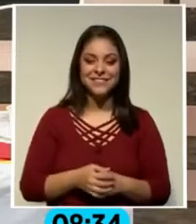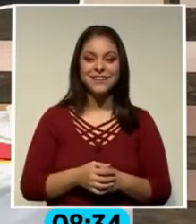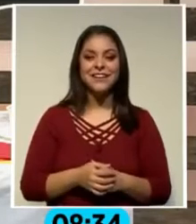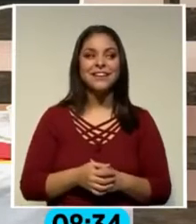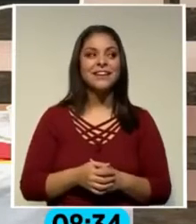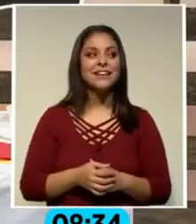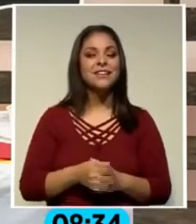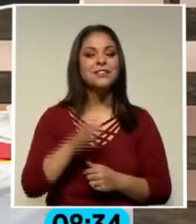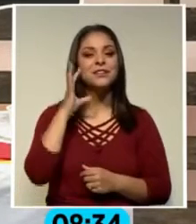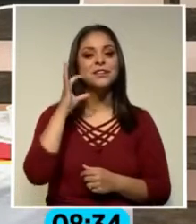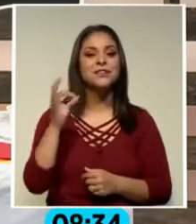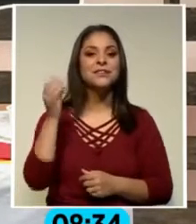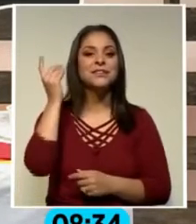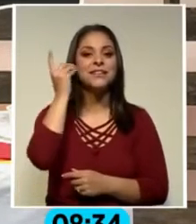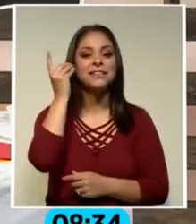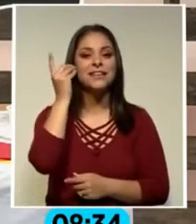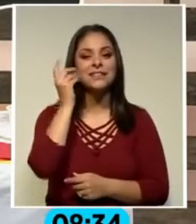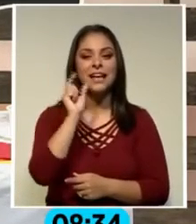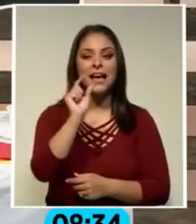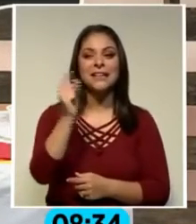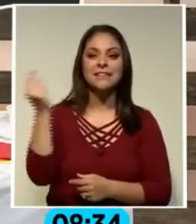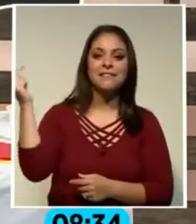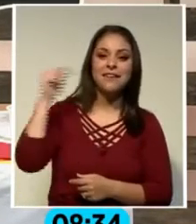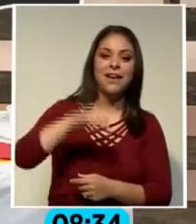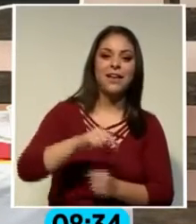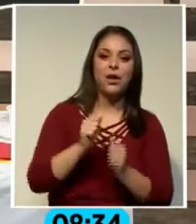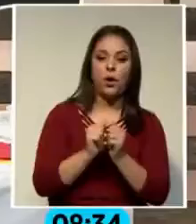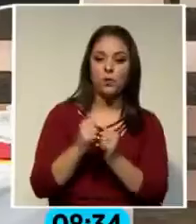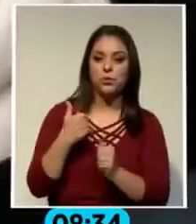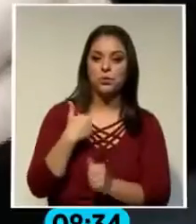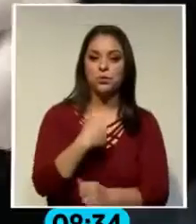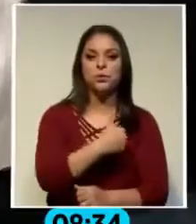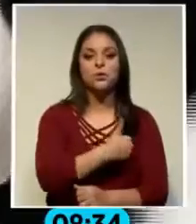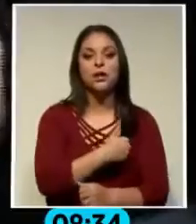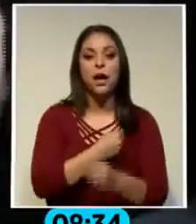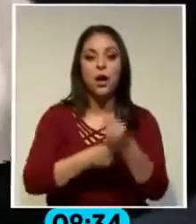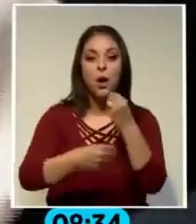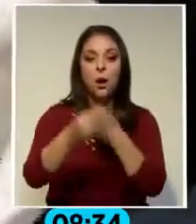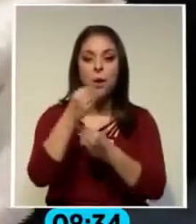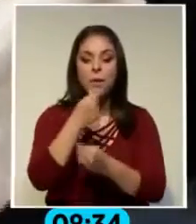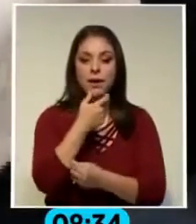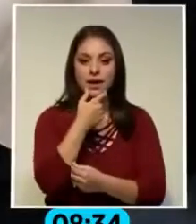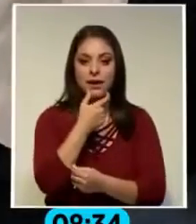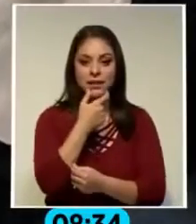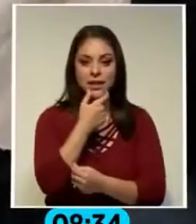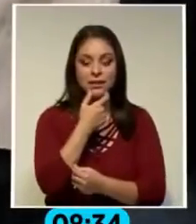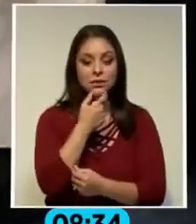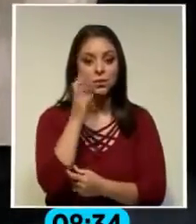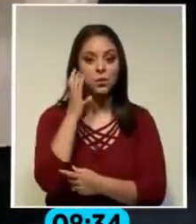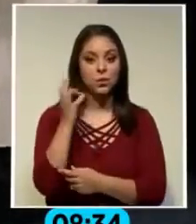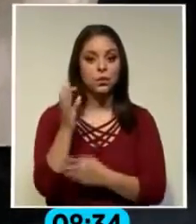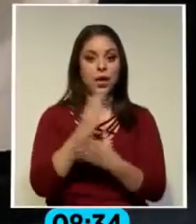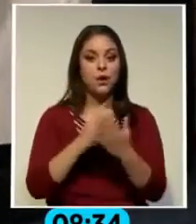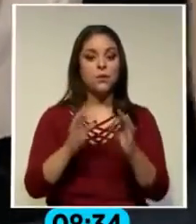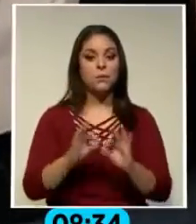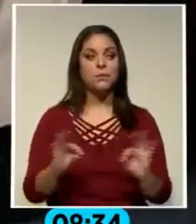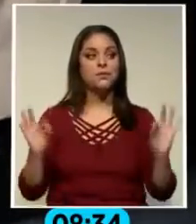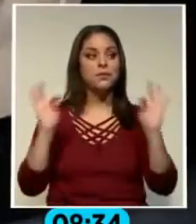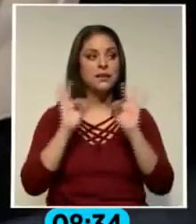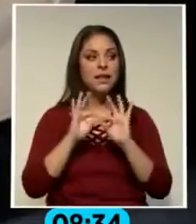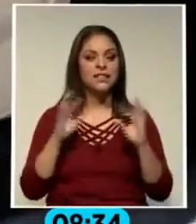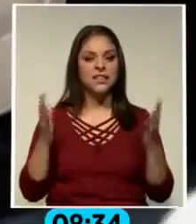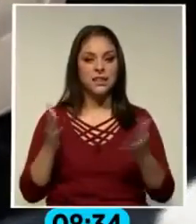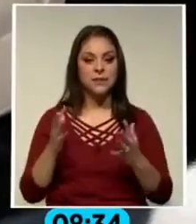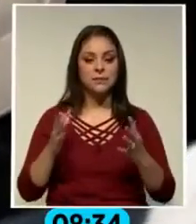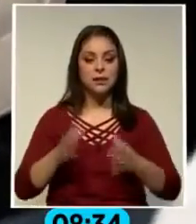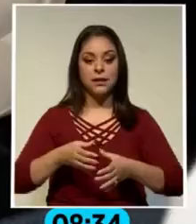Yo creo que Dayana ya casi se viene con nosotras aquí a comerse unas galletitas. Yo creo que niña Ley está haciendo algo muy importante, destapando